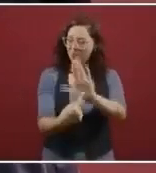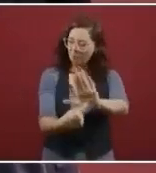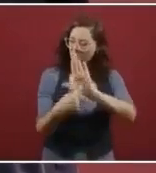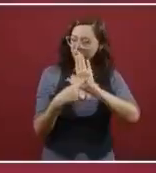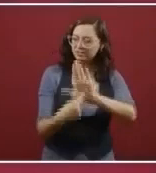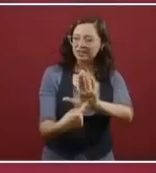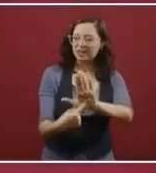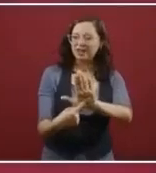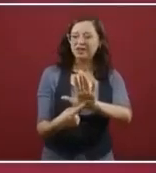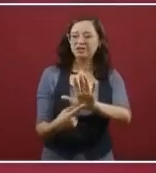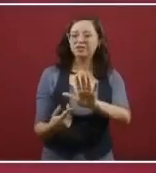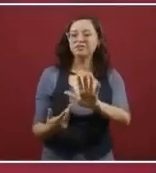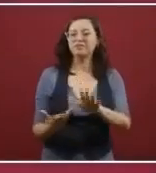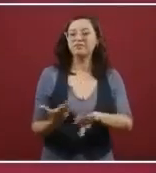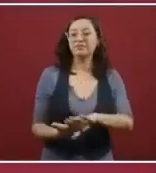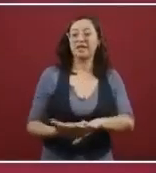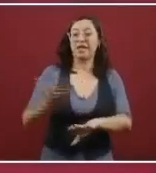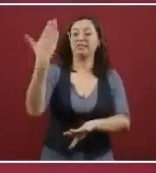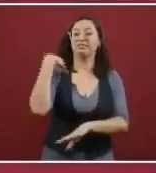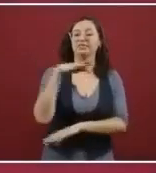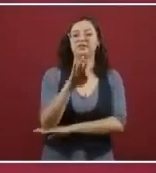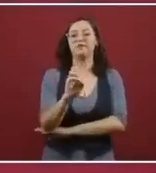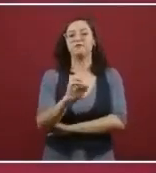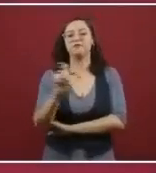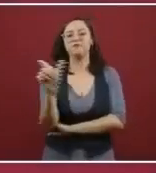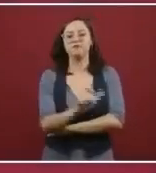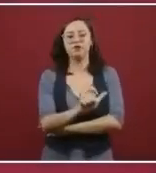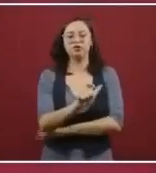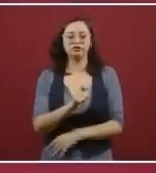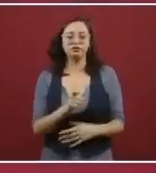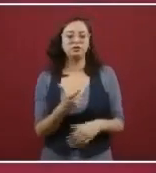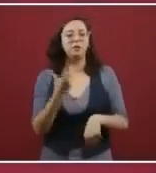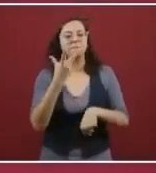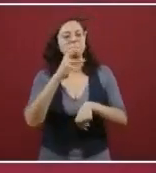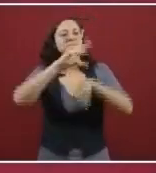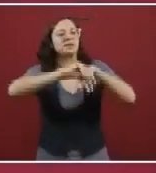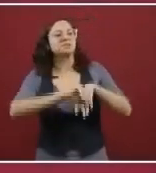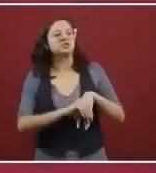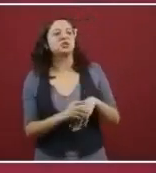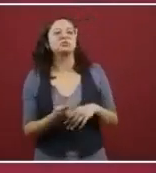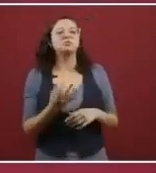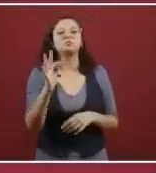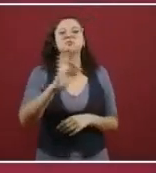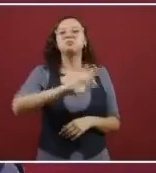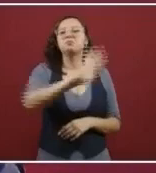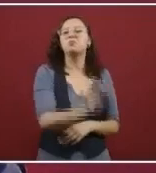de cuando Fox decide condonar impuestos